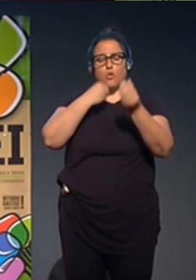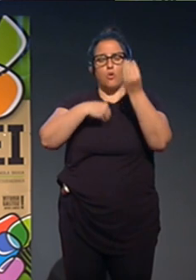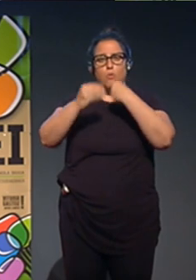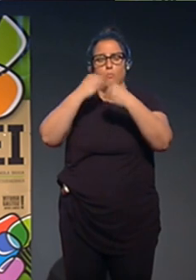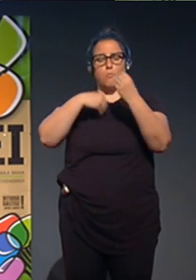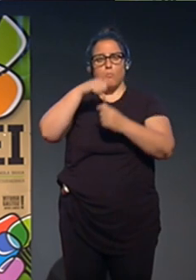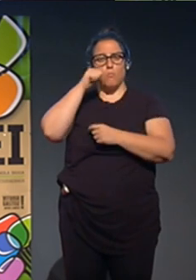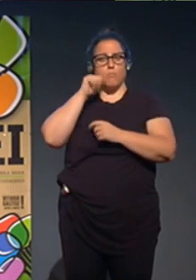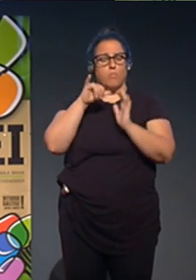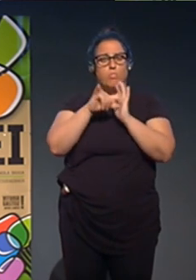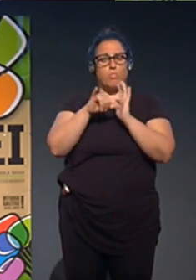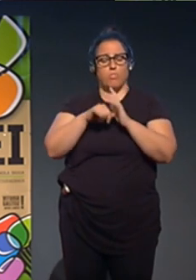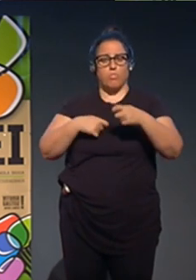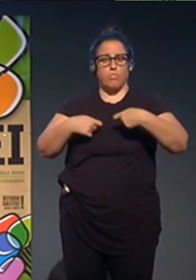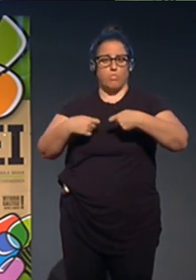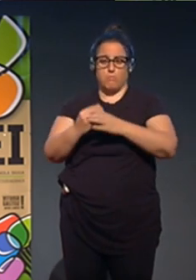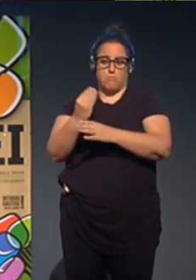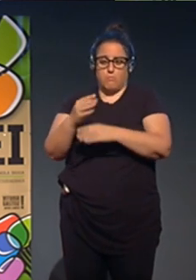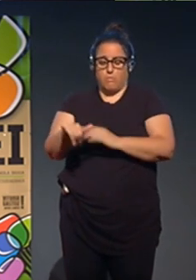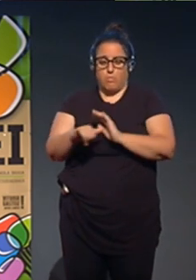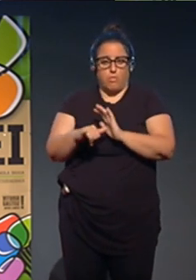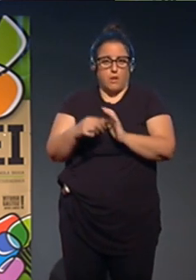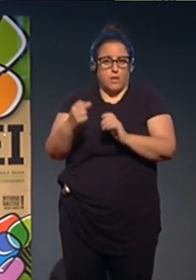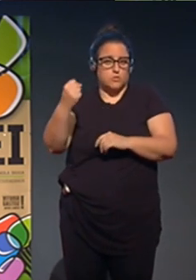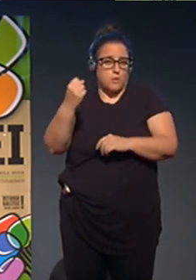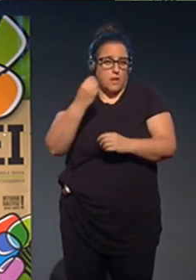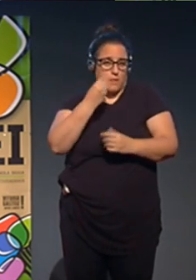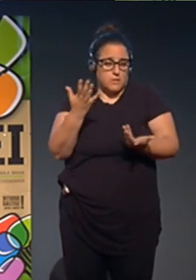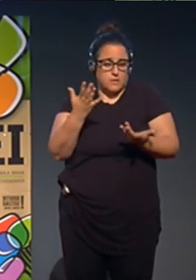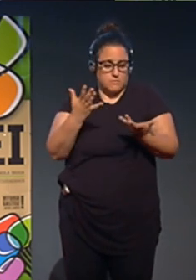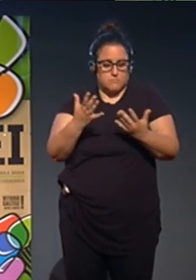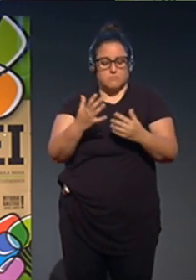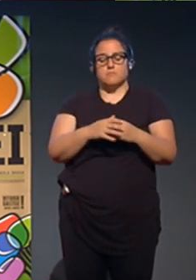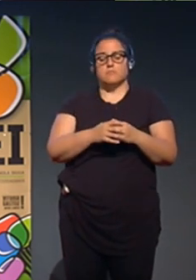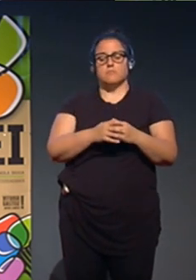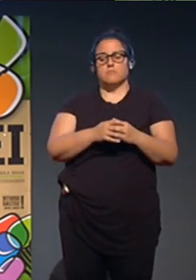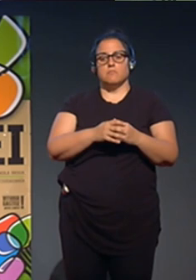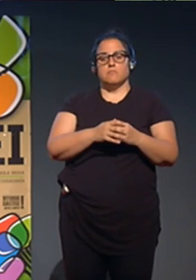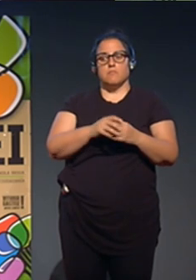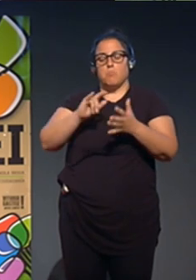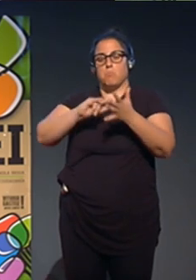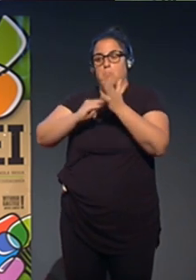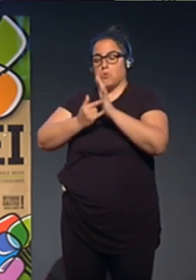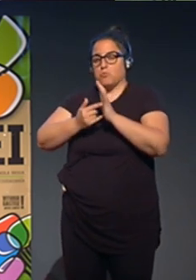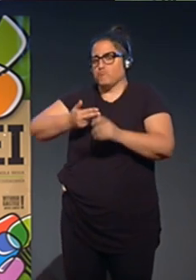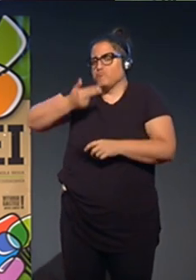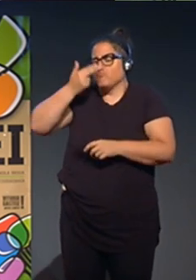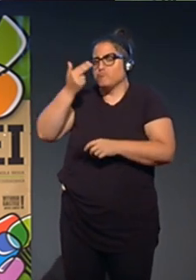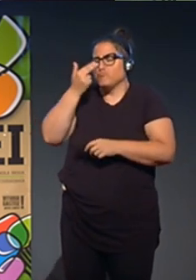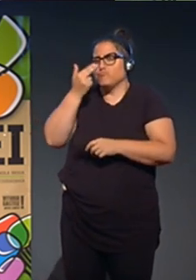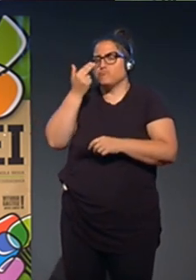desnortado local o sea de o venga sea soberanía alimentaria Por así decirlo y hay proyectos interesantes para